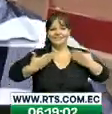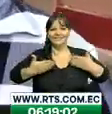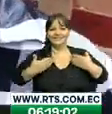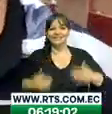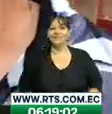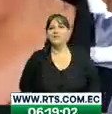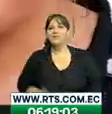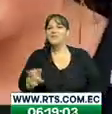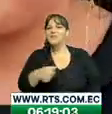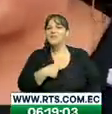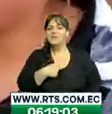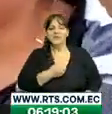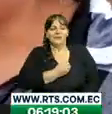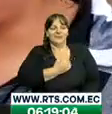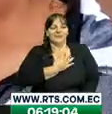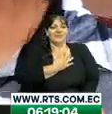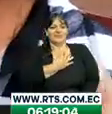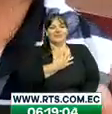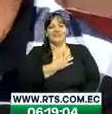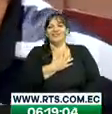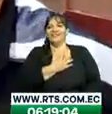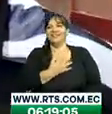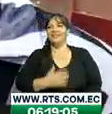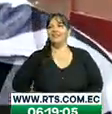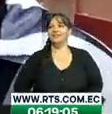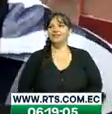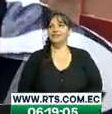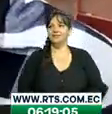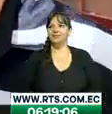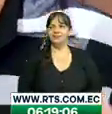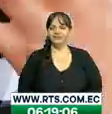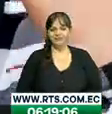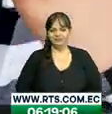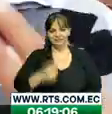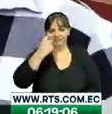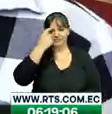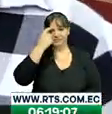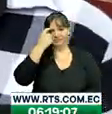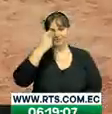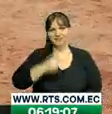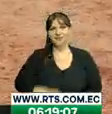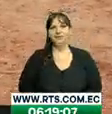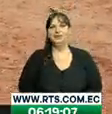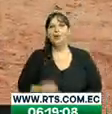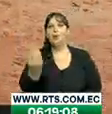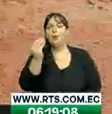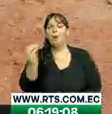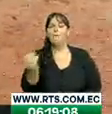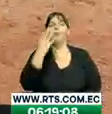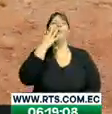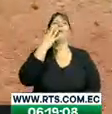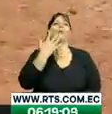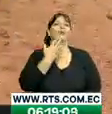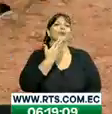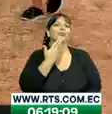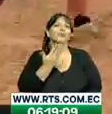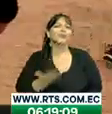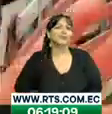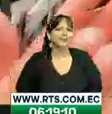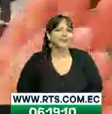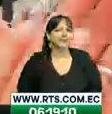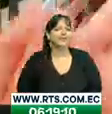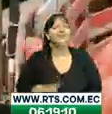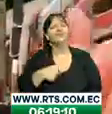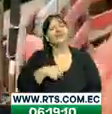full adrenalina. Imagínense la tensión de que se le vaya a reventar el huevo en la cara. Y es que así, con mucha diversión,